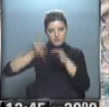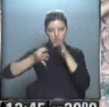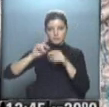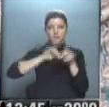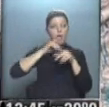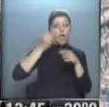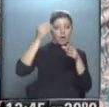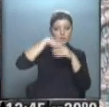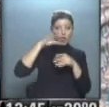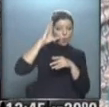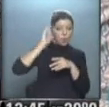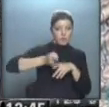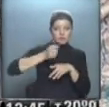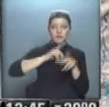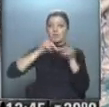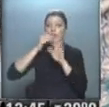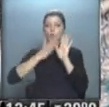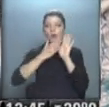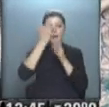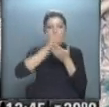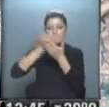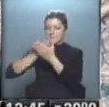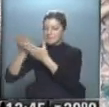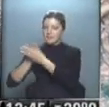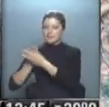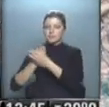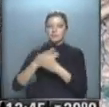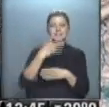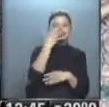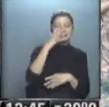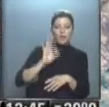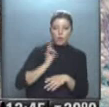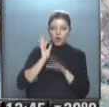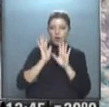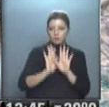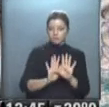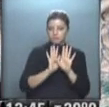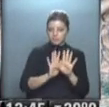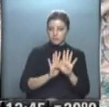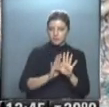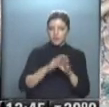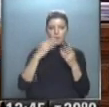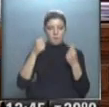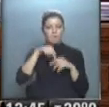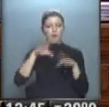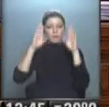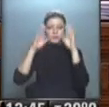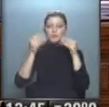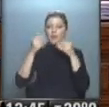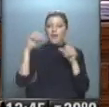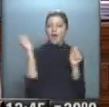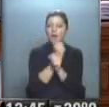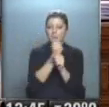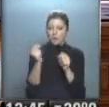y que se llevaron los expedientes aproximadamente cerca de 5 años. De hecho, ya a los fines de la aprobación de la operación de